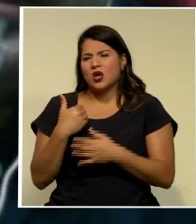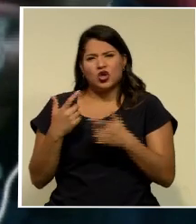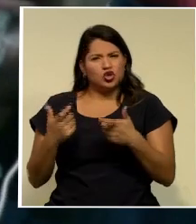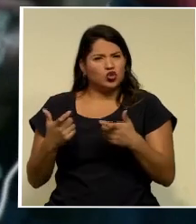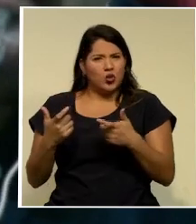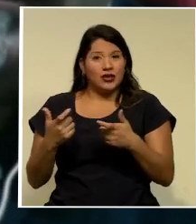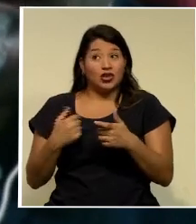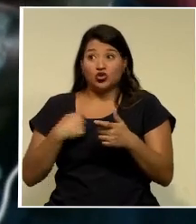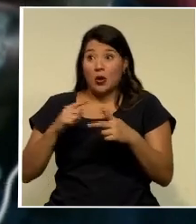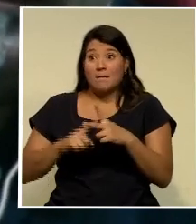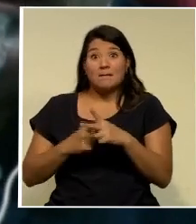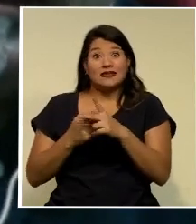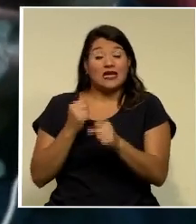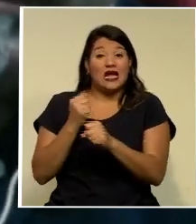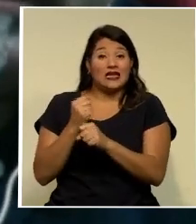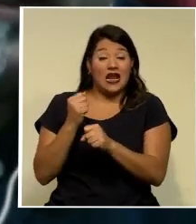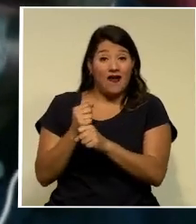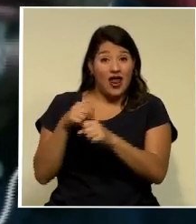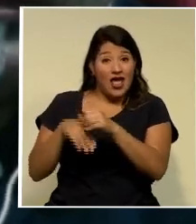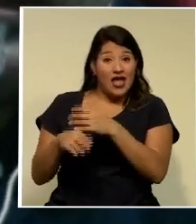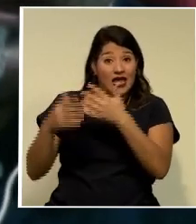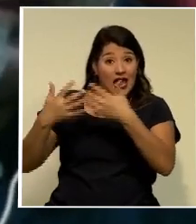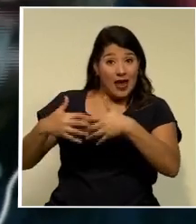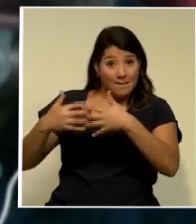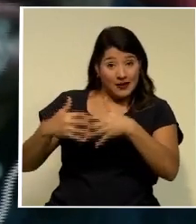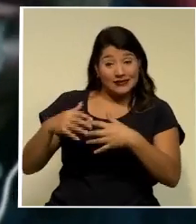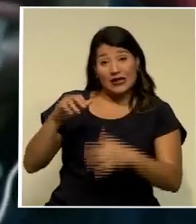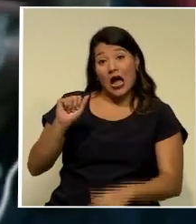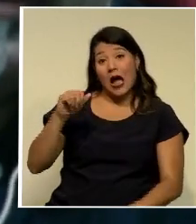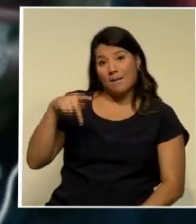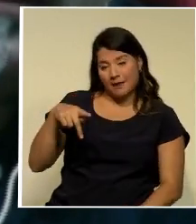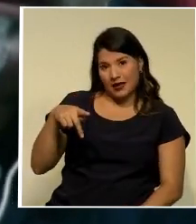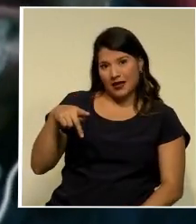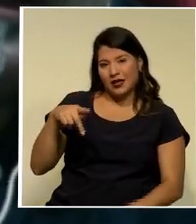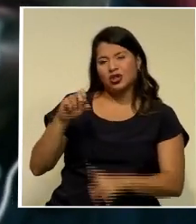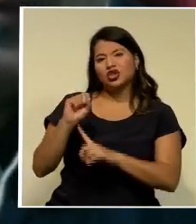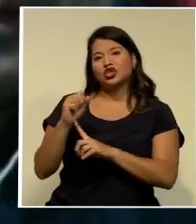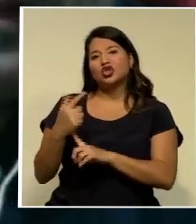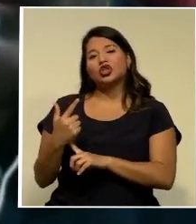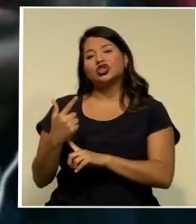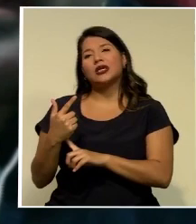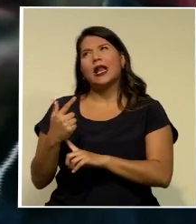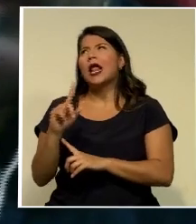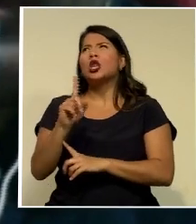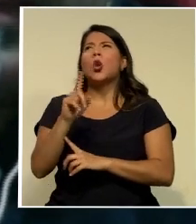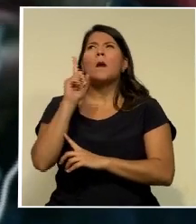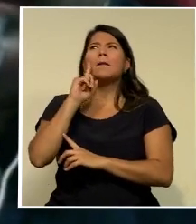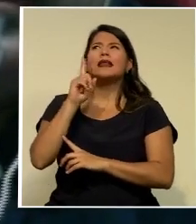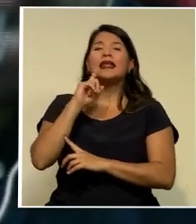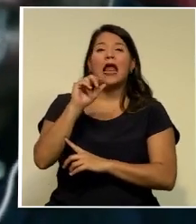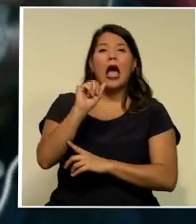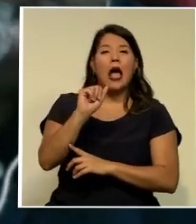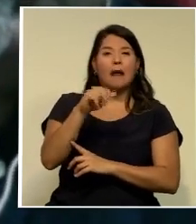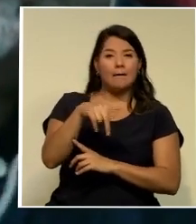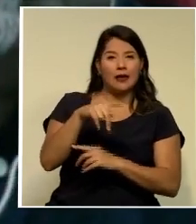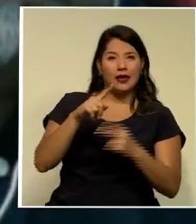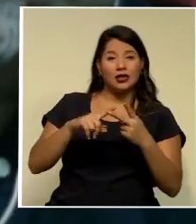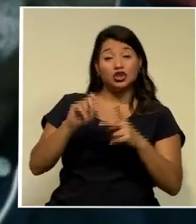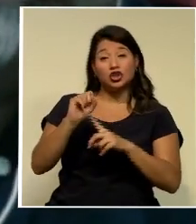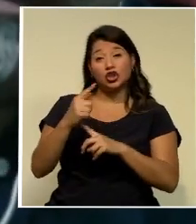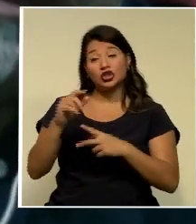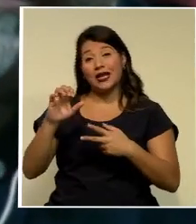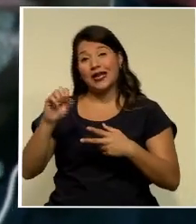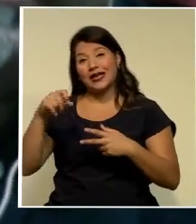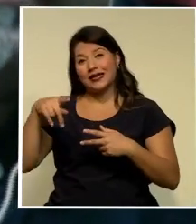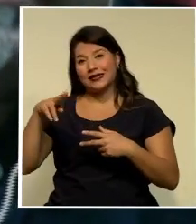en agencias. Empecé trabajando en AP, en Associated Press. Mentira, empecé en AFP, luego Associated Press y